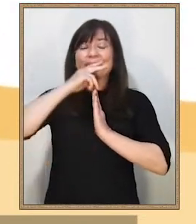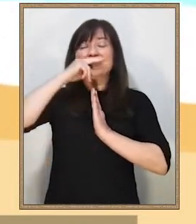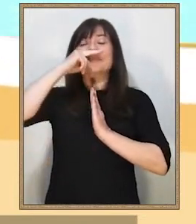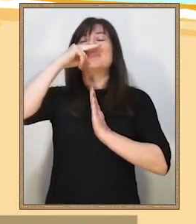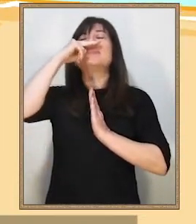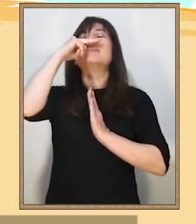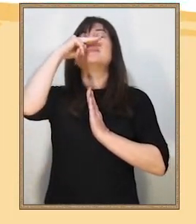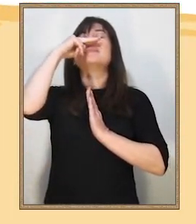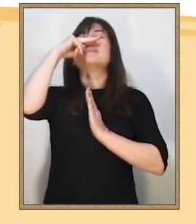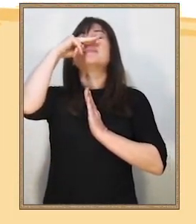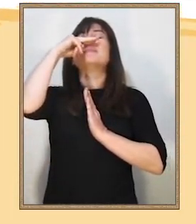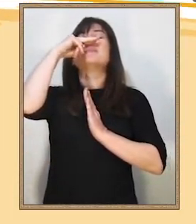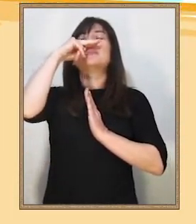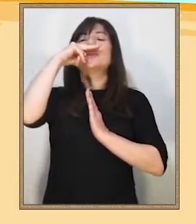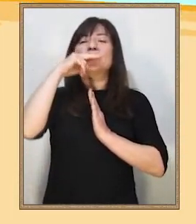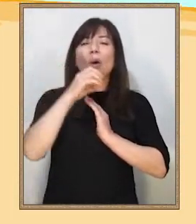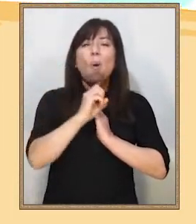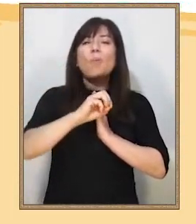nariz.